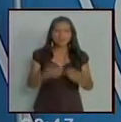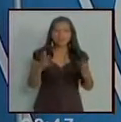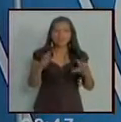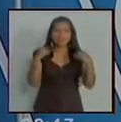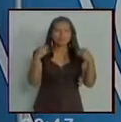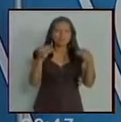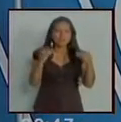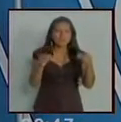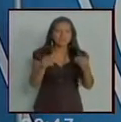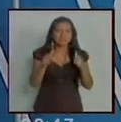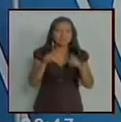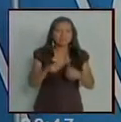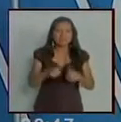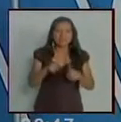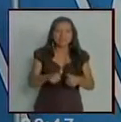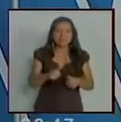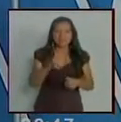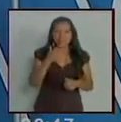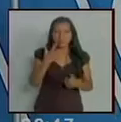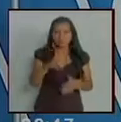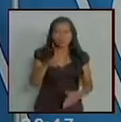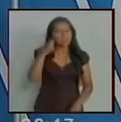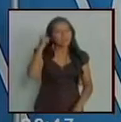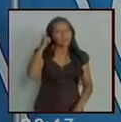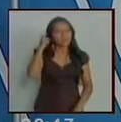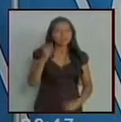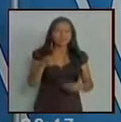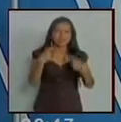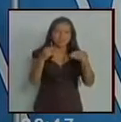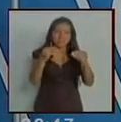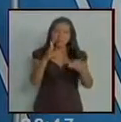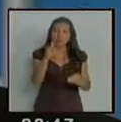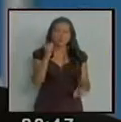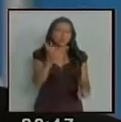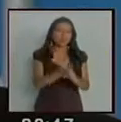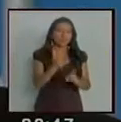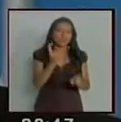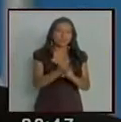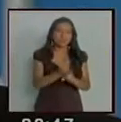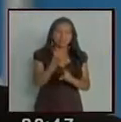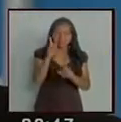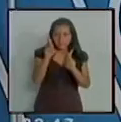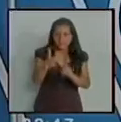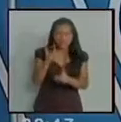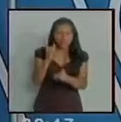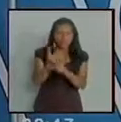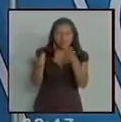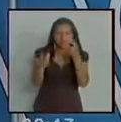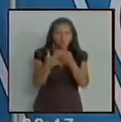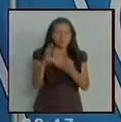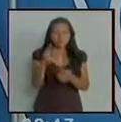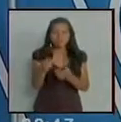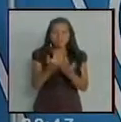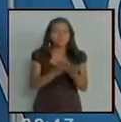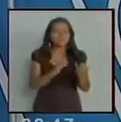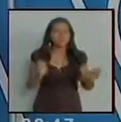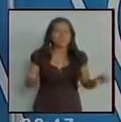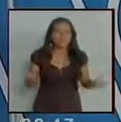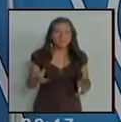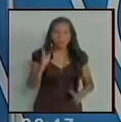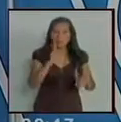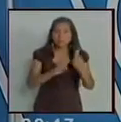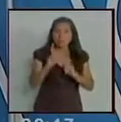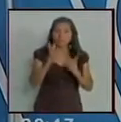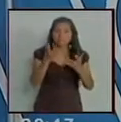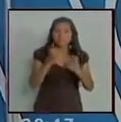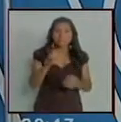él mismo, ¿no es cierto?, un audífono que no era el indicado para la paciente y no sirvió de absolutamente nada. Evidentemente la gente